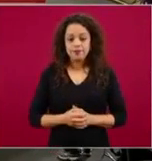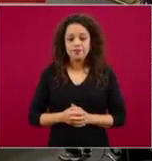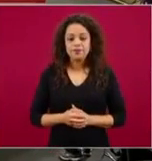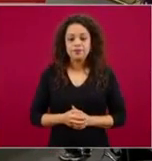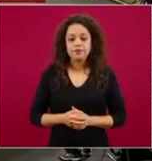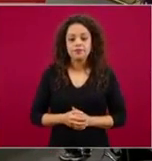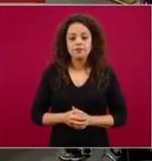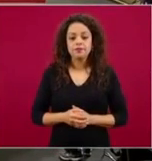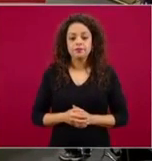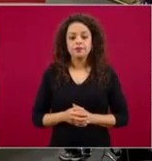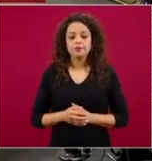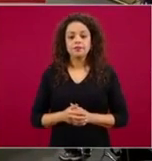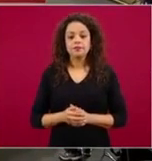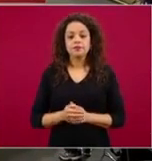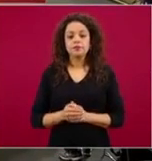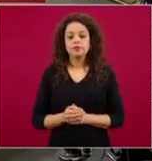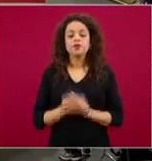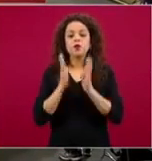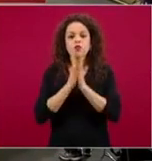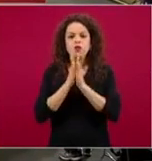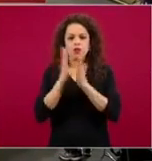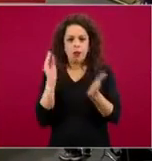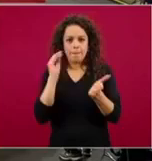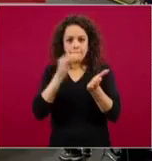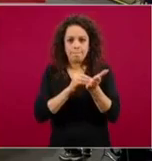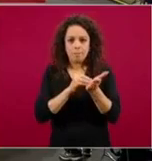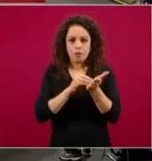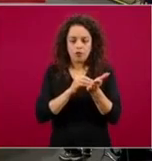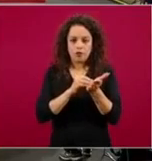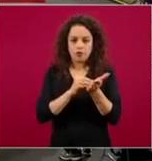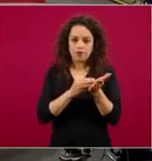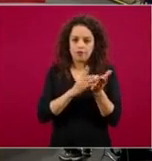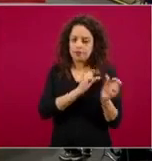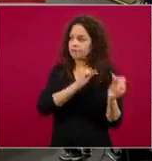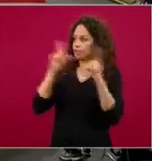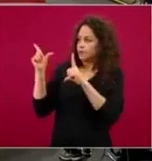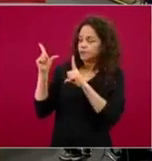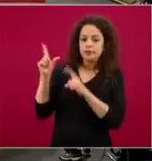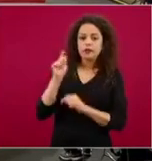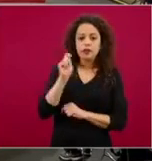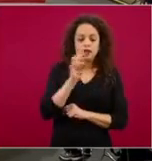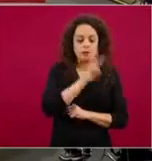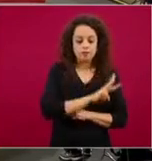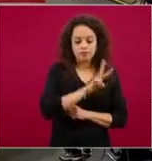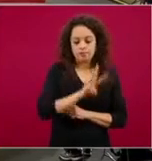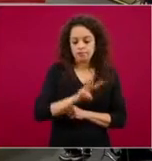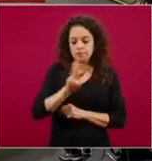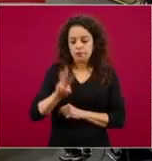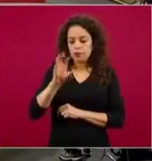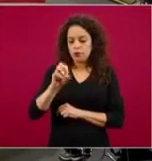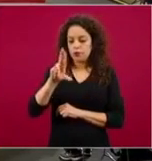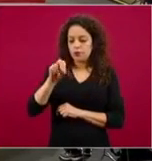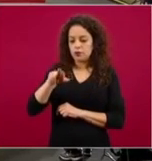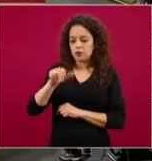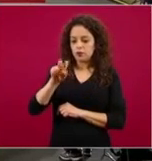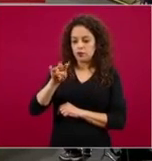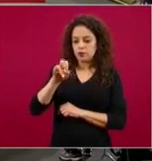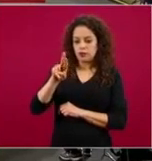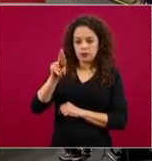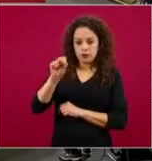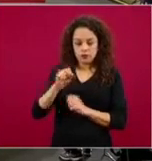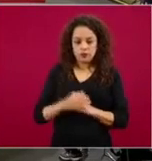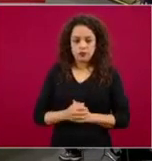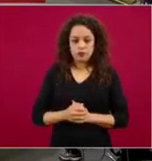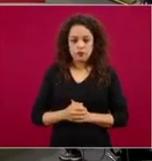sitio coronavirus.gov.mx y le solicito atentamente que